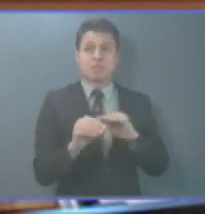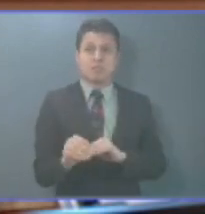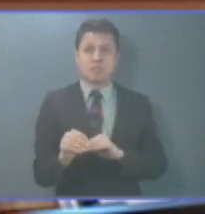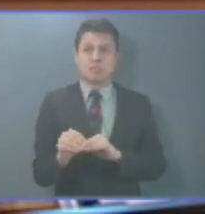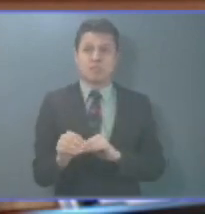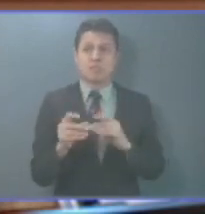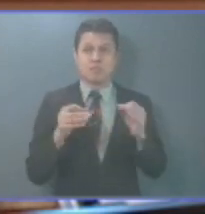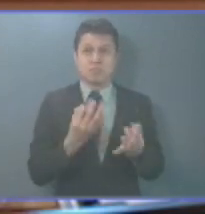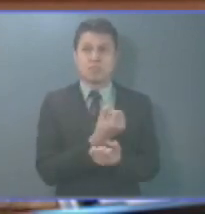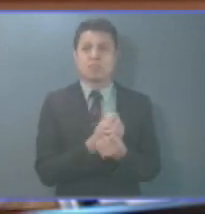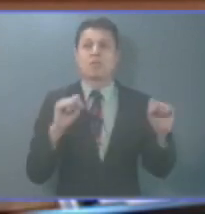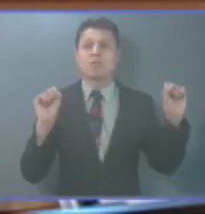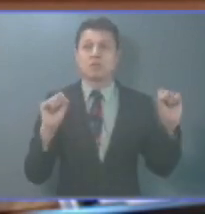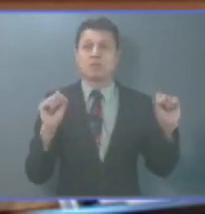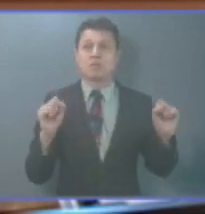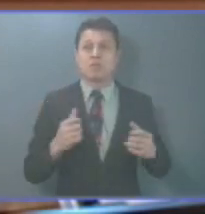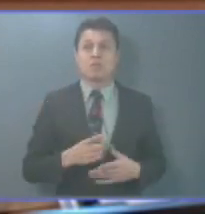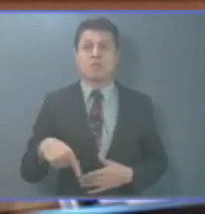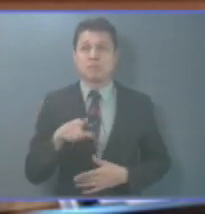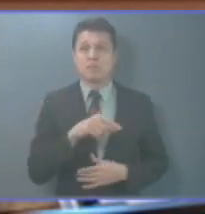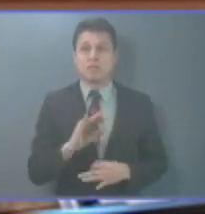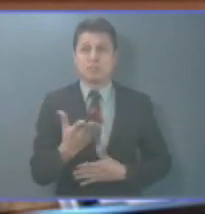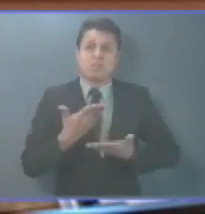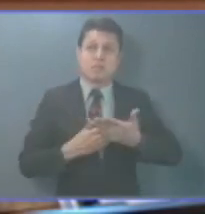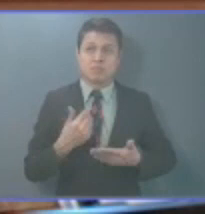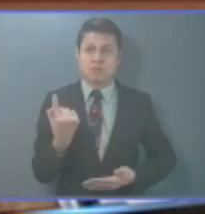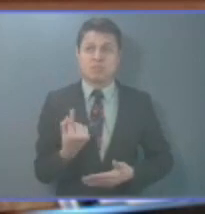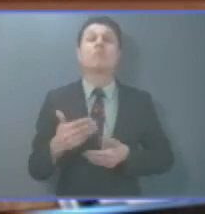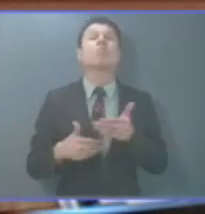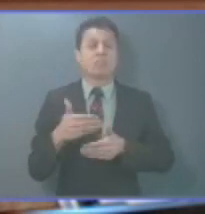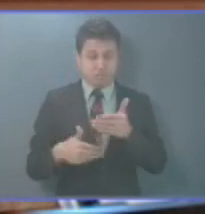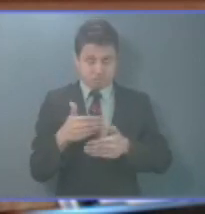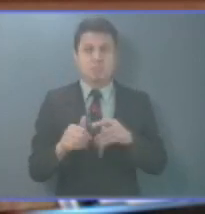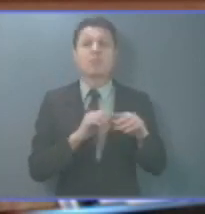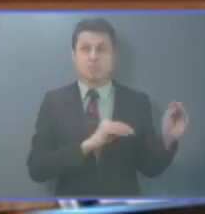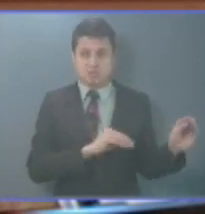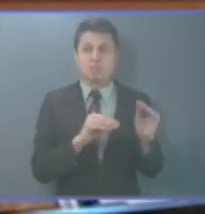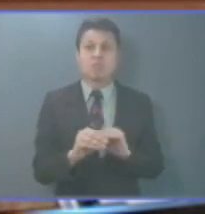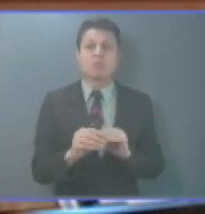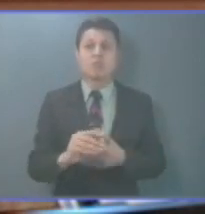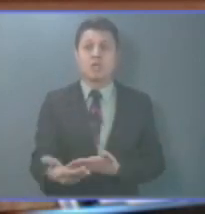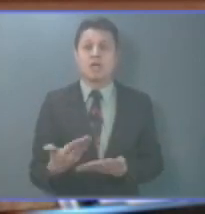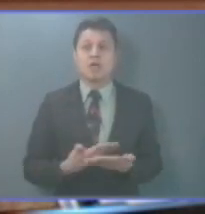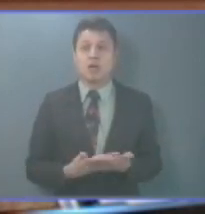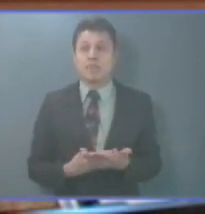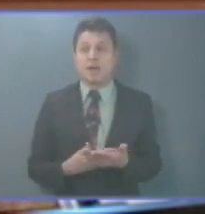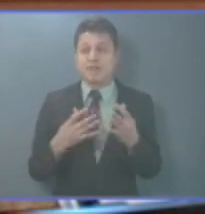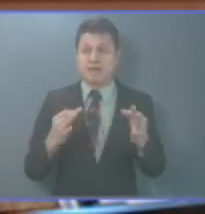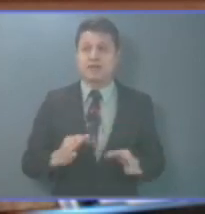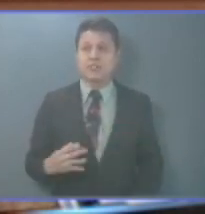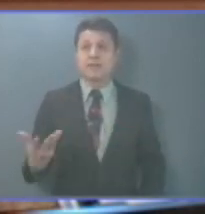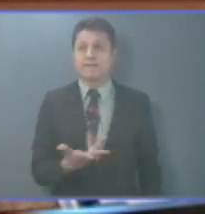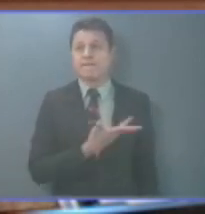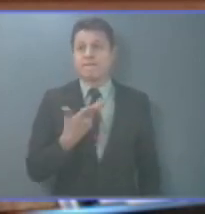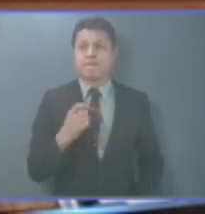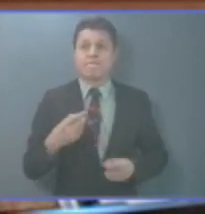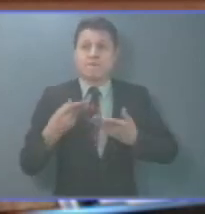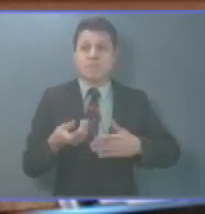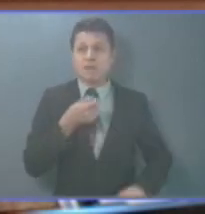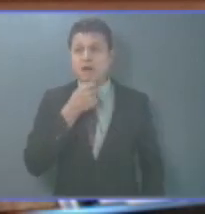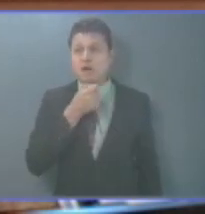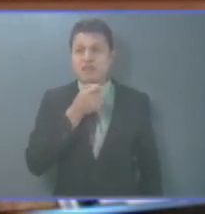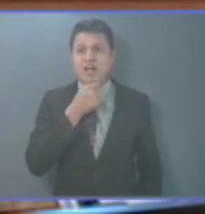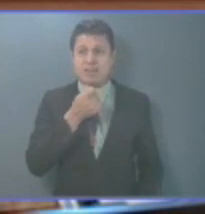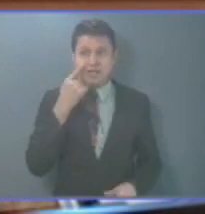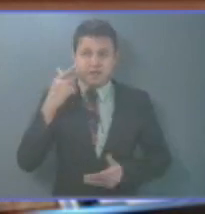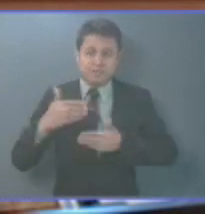a la salud de la persona con discapacidad, el profesional o el trabajador de la salud garantizará haberle informado sobre